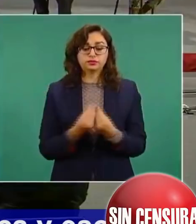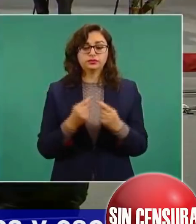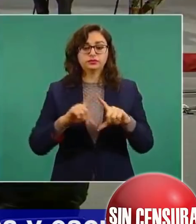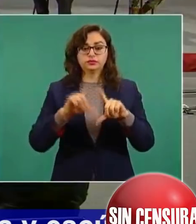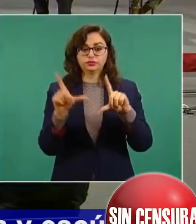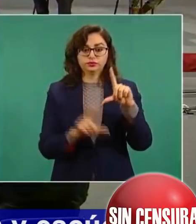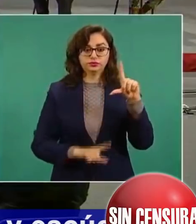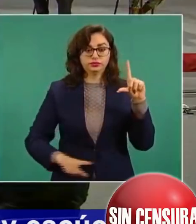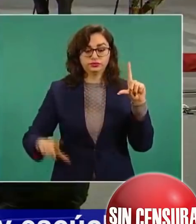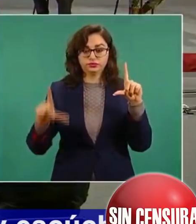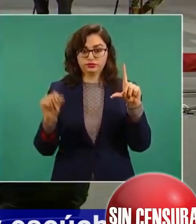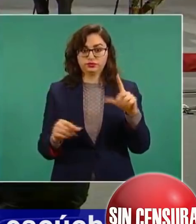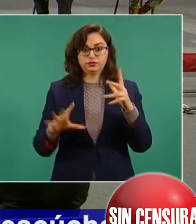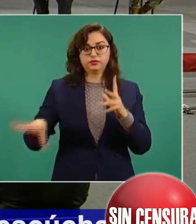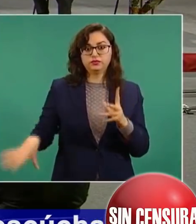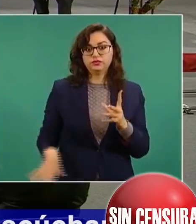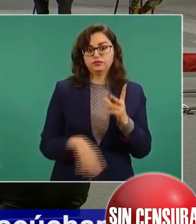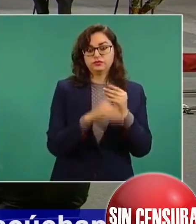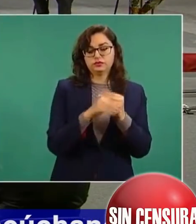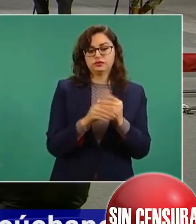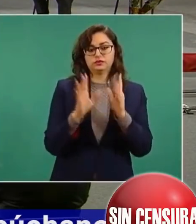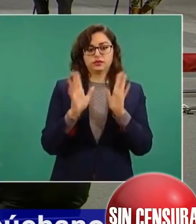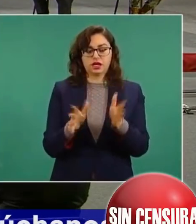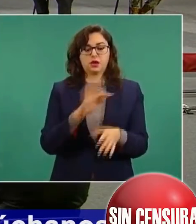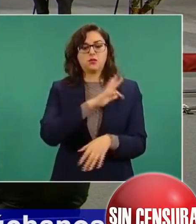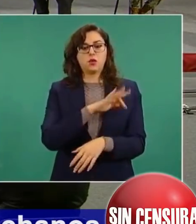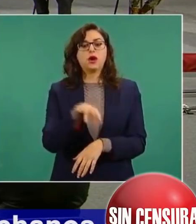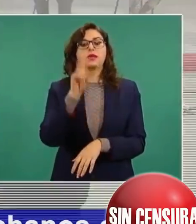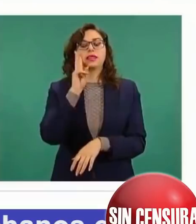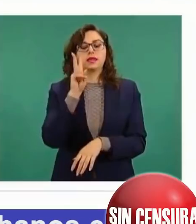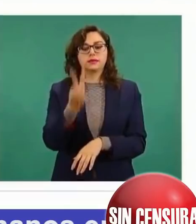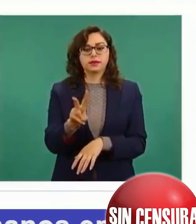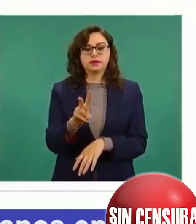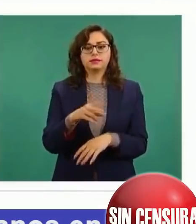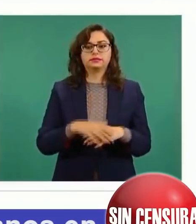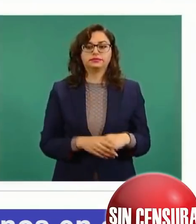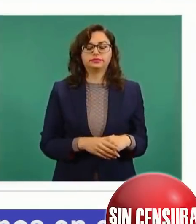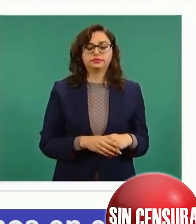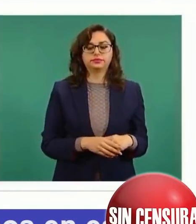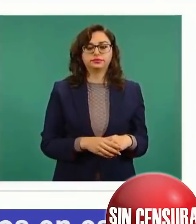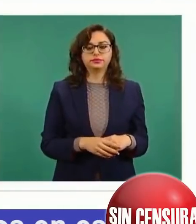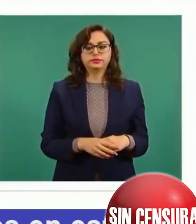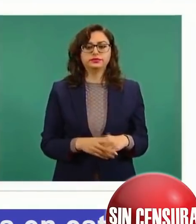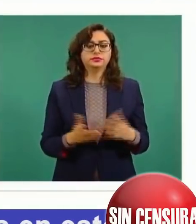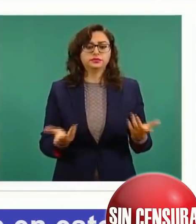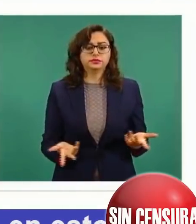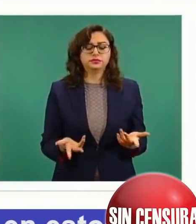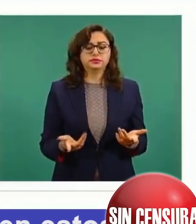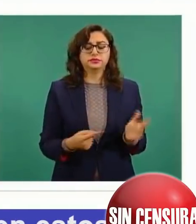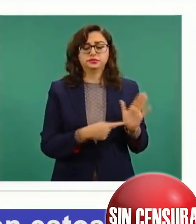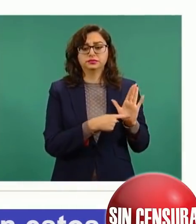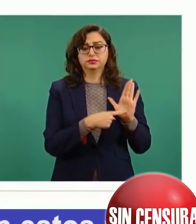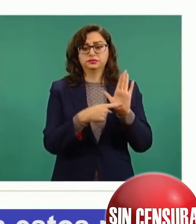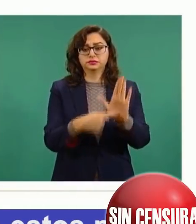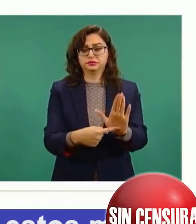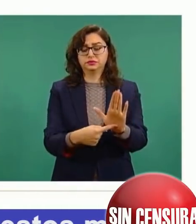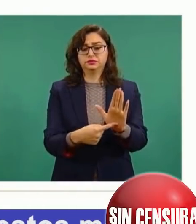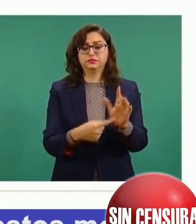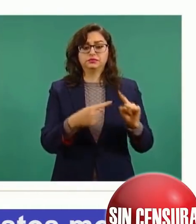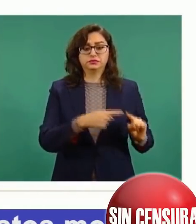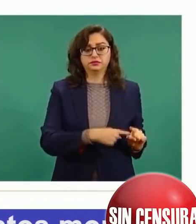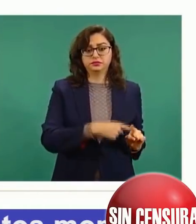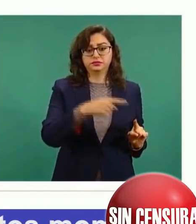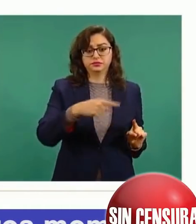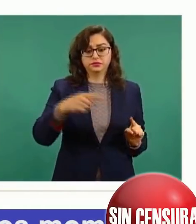casos estimados, es la misma que acabo de presentar y se puede ver la tendencia. En general, en todas estas curvas que presentaré está la curva